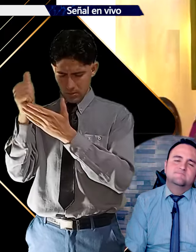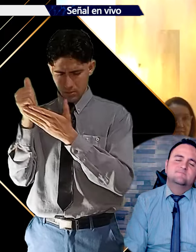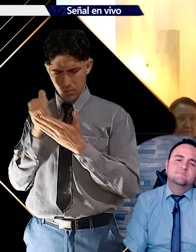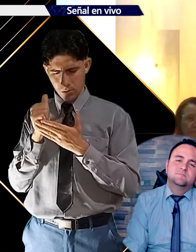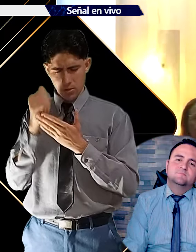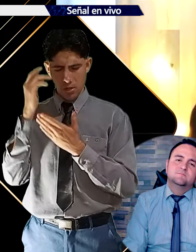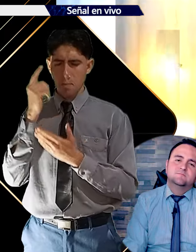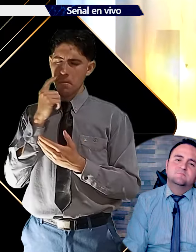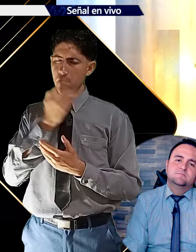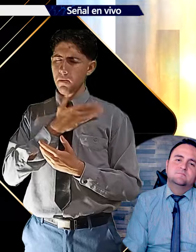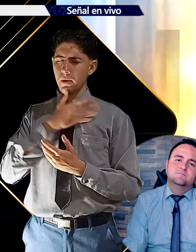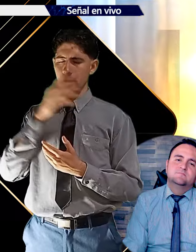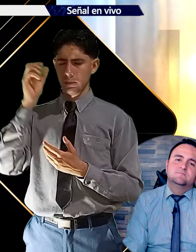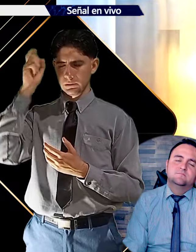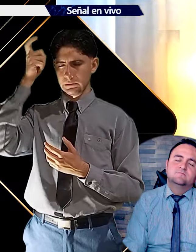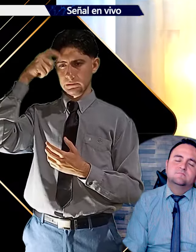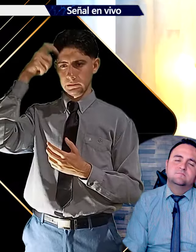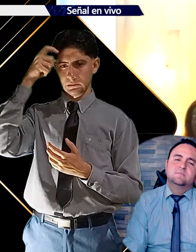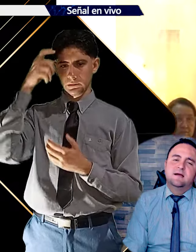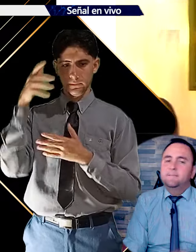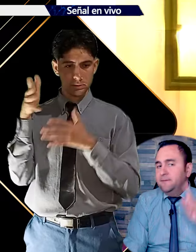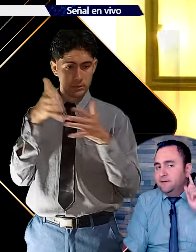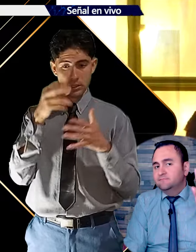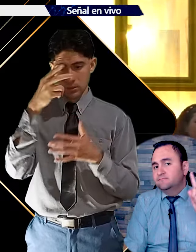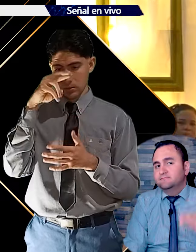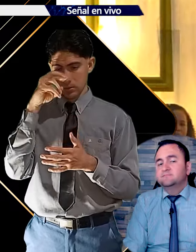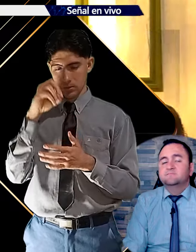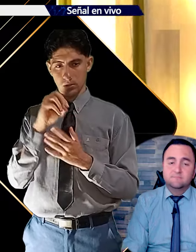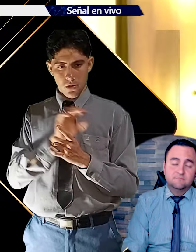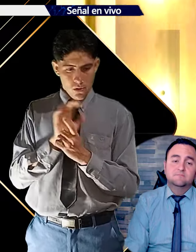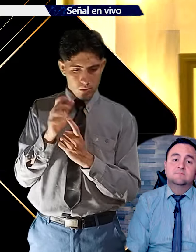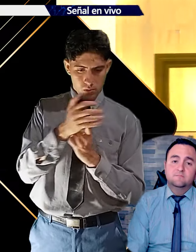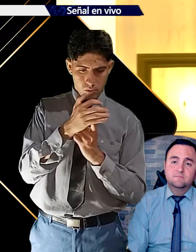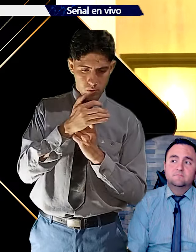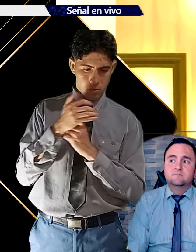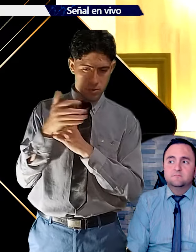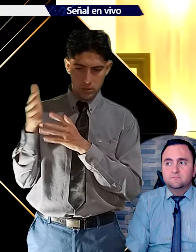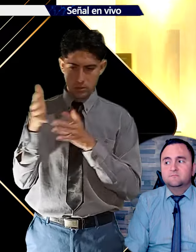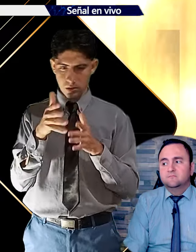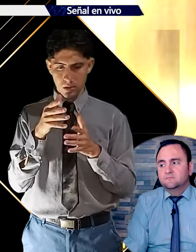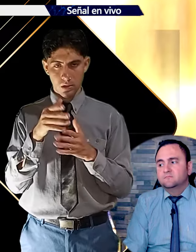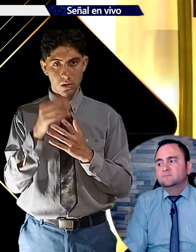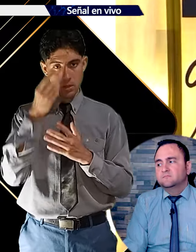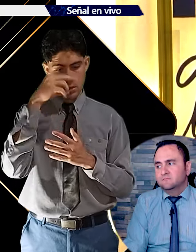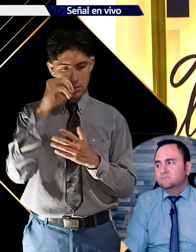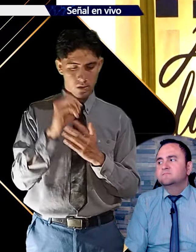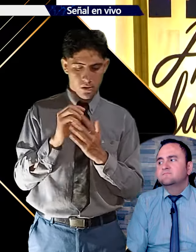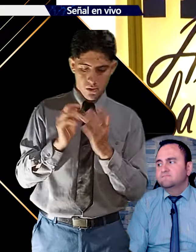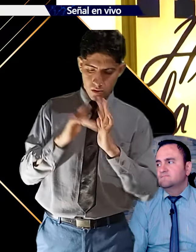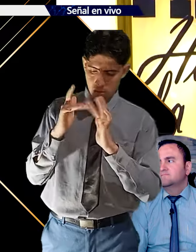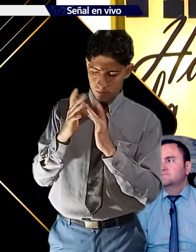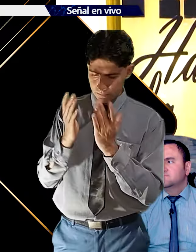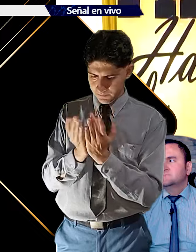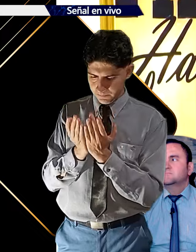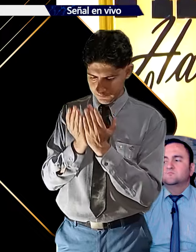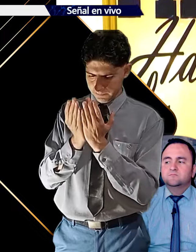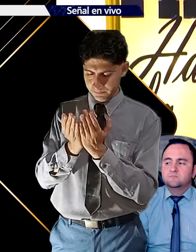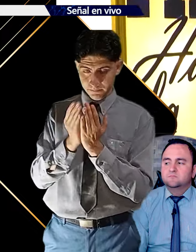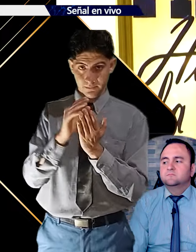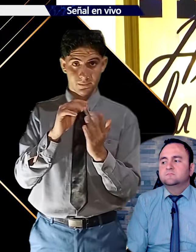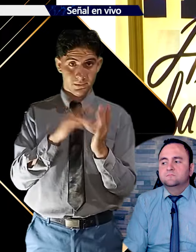sabiduría y guarde los niños y los jardines, para que Dios dé sabiduría a los padres cómo criar a los niños, porque dice la palabra de Dios: instruye al niño en